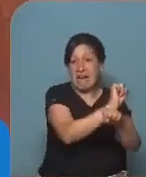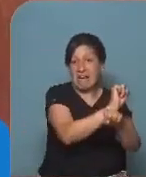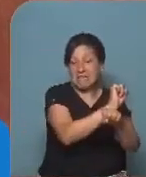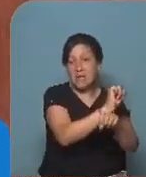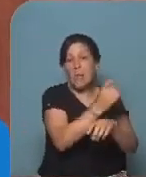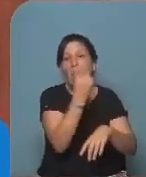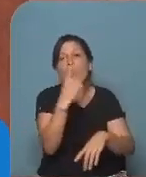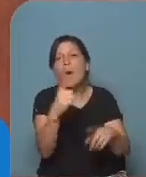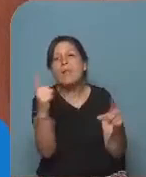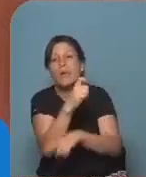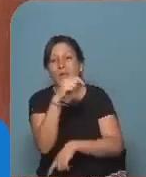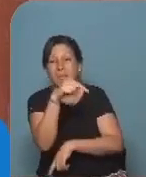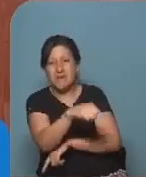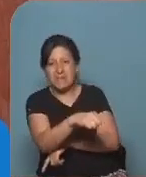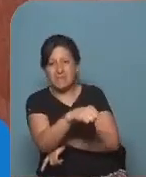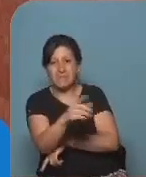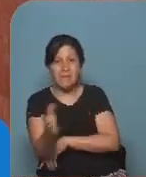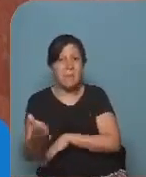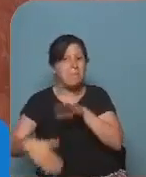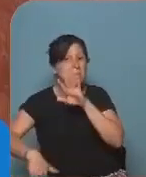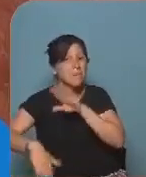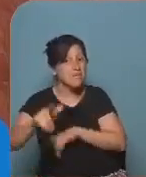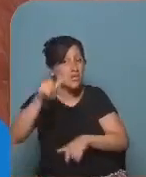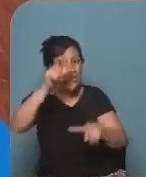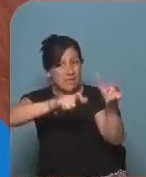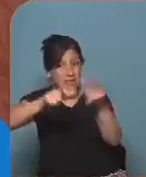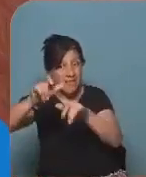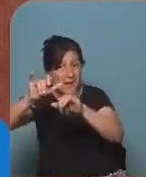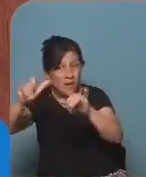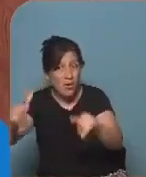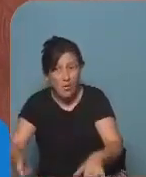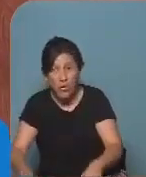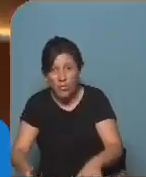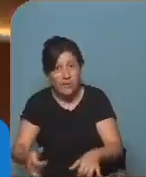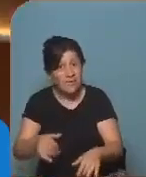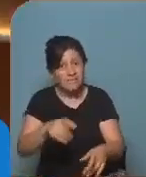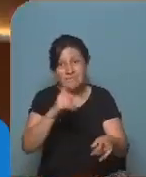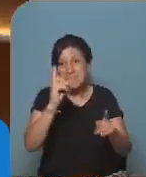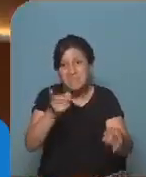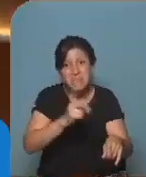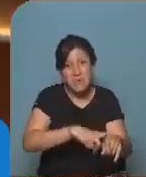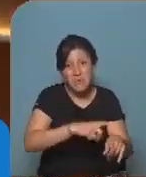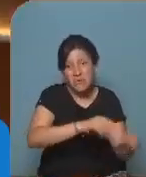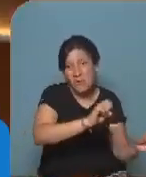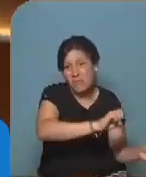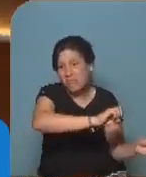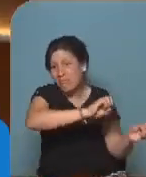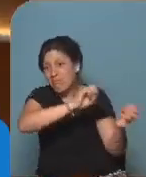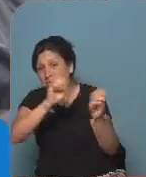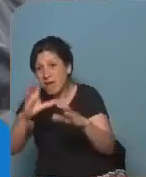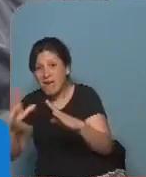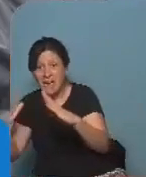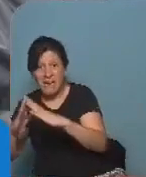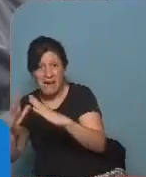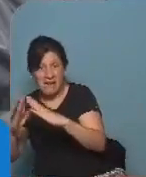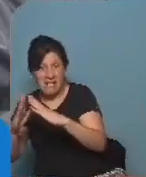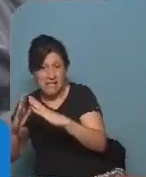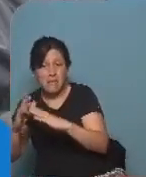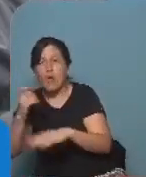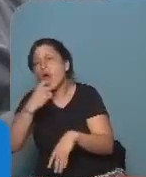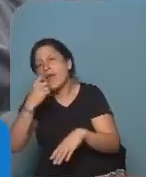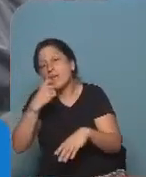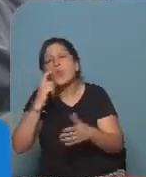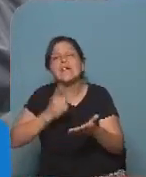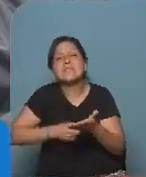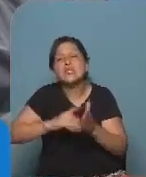es el problema? Esos chicos son inmediatamente devueltos a sus casas, en la mayor parte de los casos. Cuando las penas son menores de 15 años. Cuando